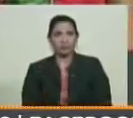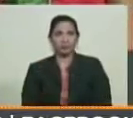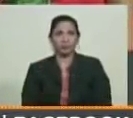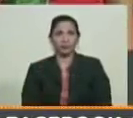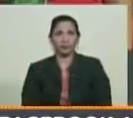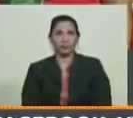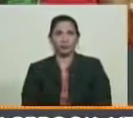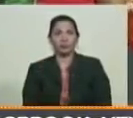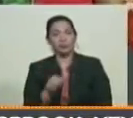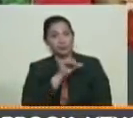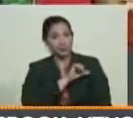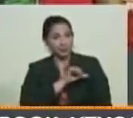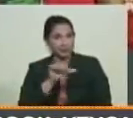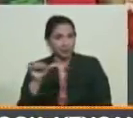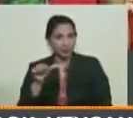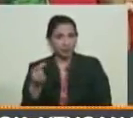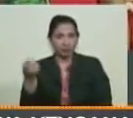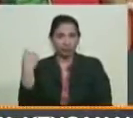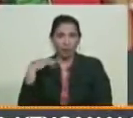semana pasada cuando hicimos el acto,